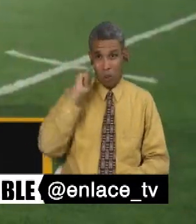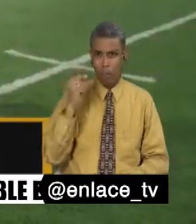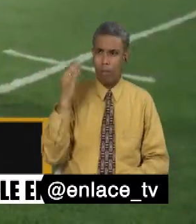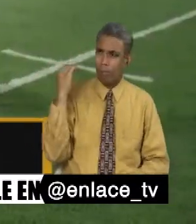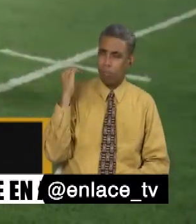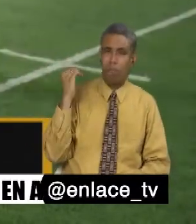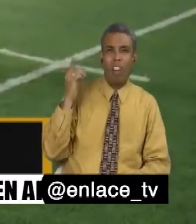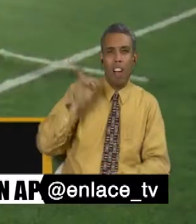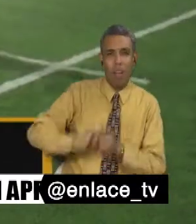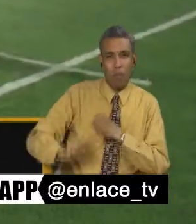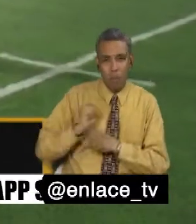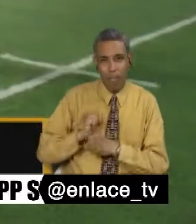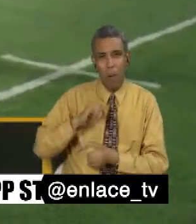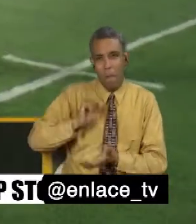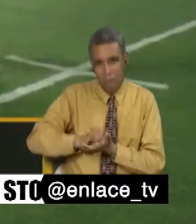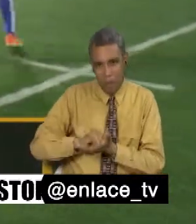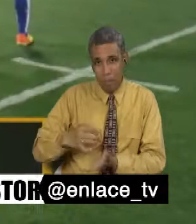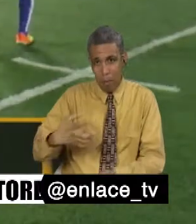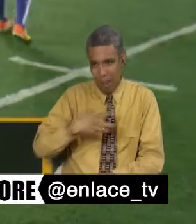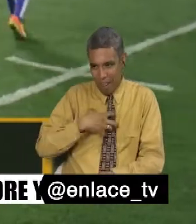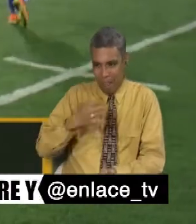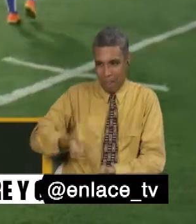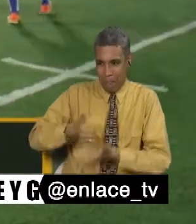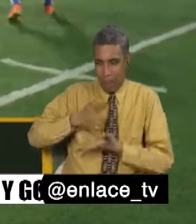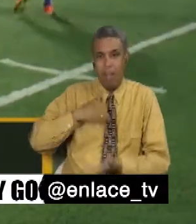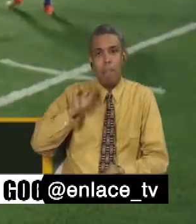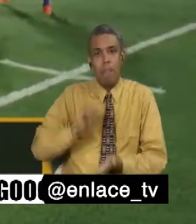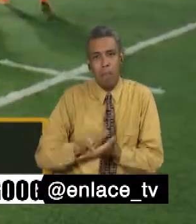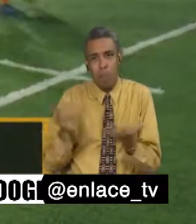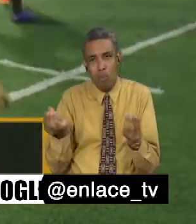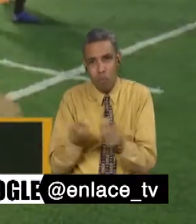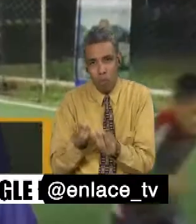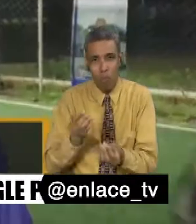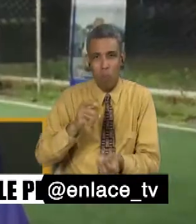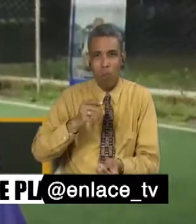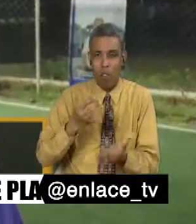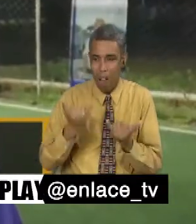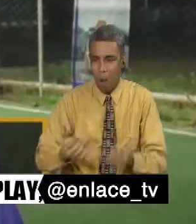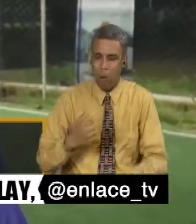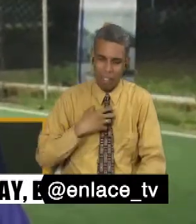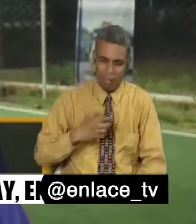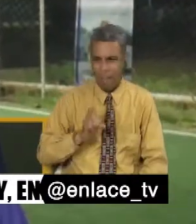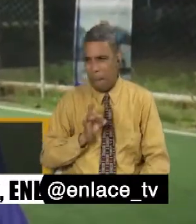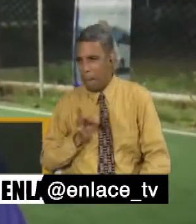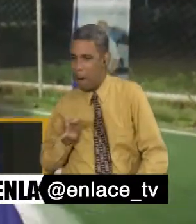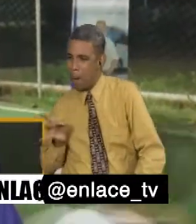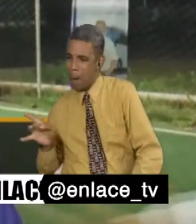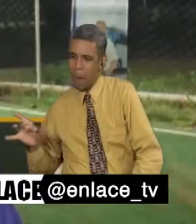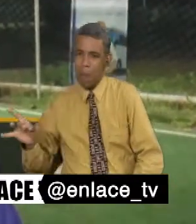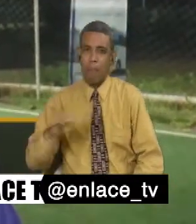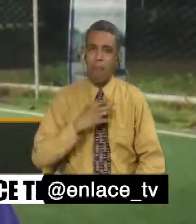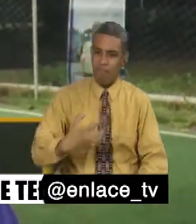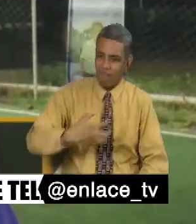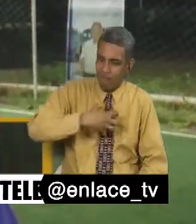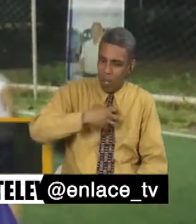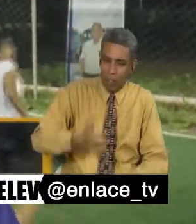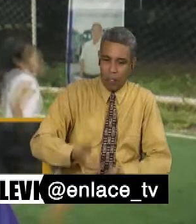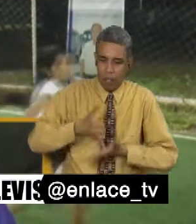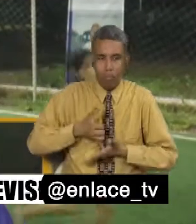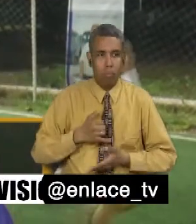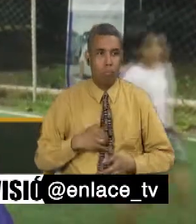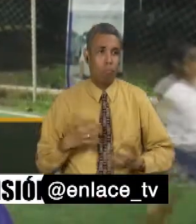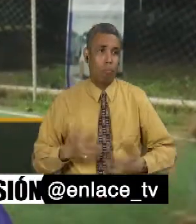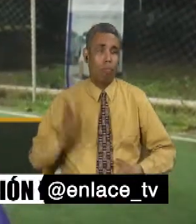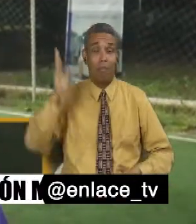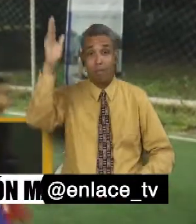torneo de minifútbol que se juega en la cancha sintética del barrio Tamarindos Club. Gracias a Dios, ya por segunda vez ya campeón, 2 torneos